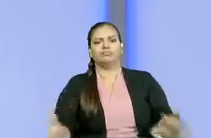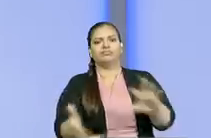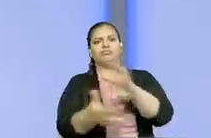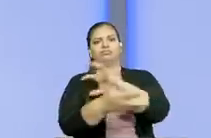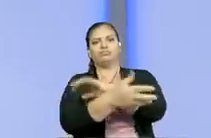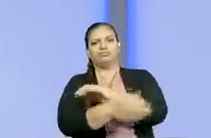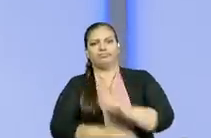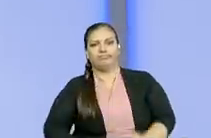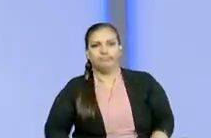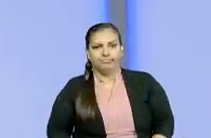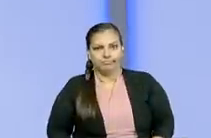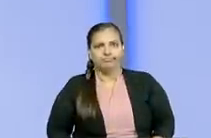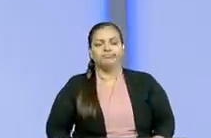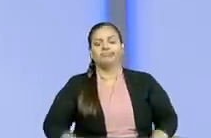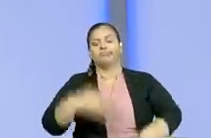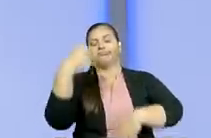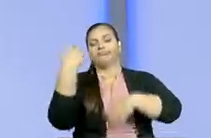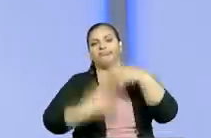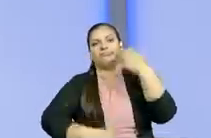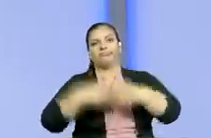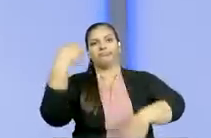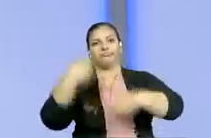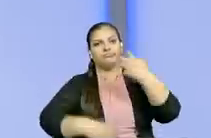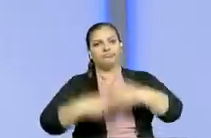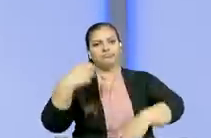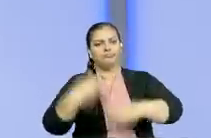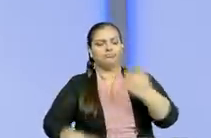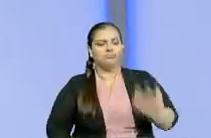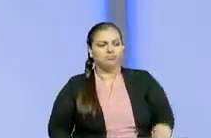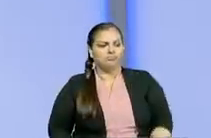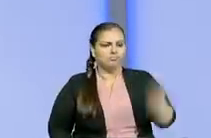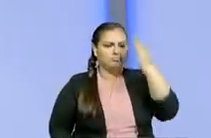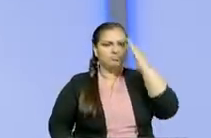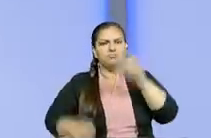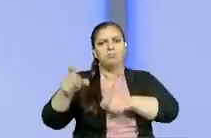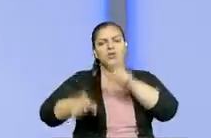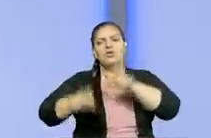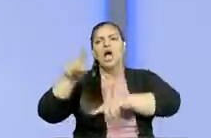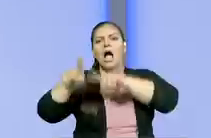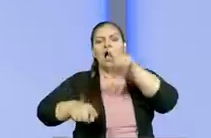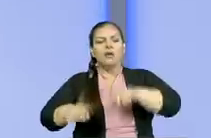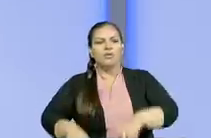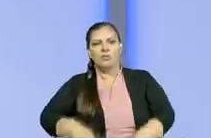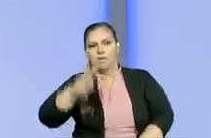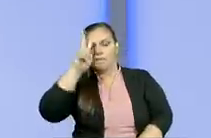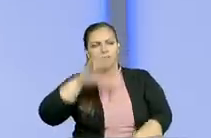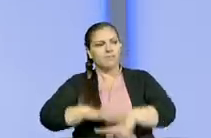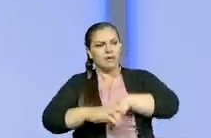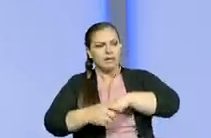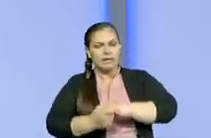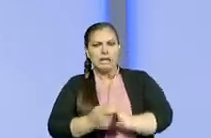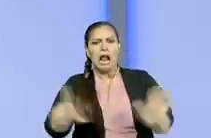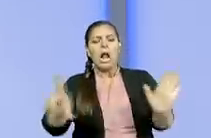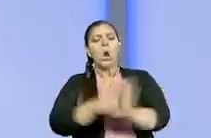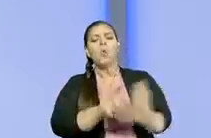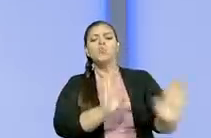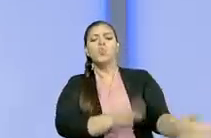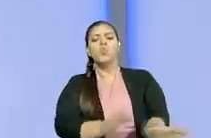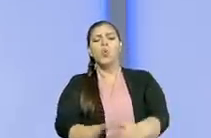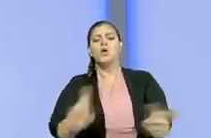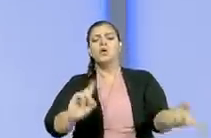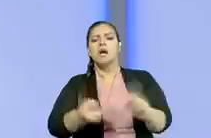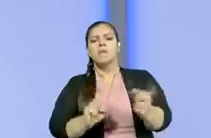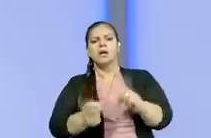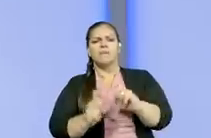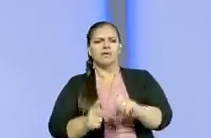sabemos para qué sirvió: para aprobar leyes que le metieron la mano a la gente, para aprobar leyes que conculcaron y violentaron derechos,